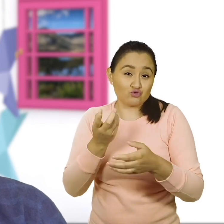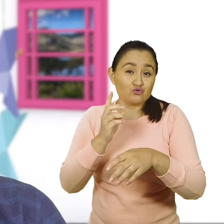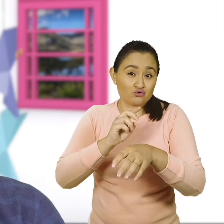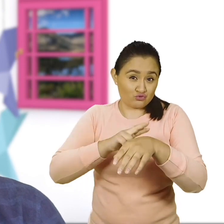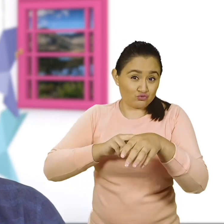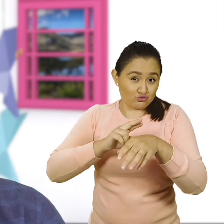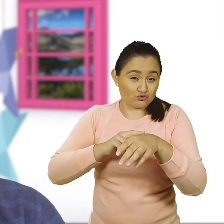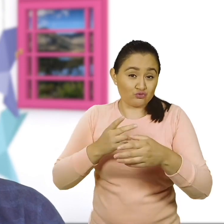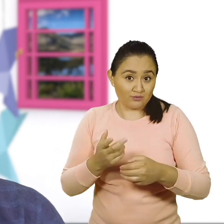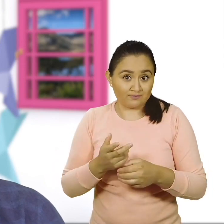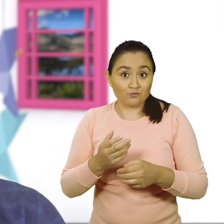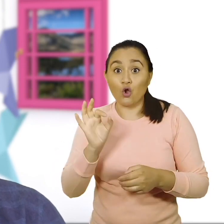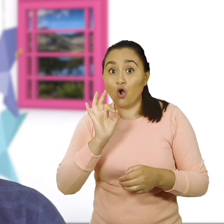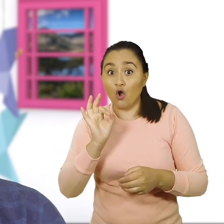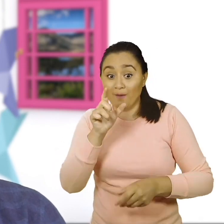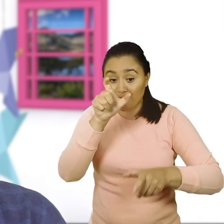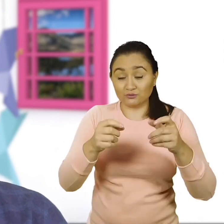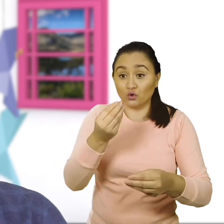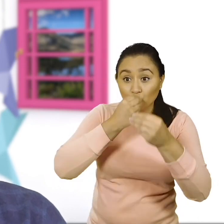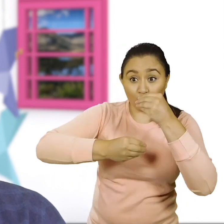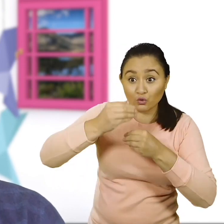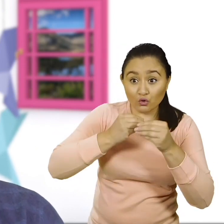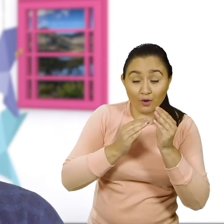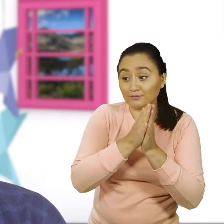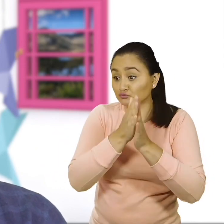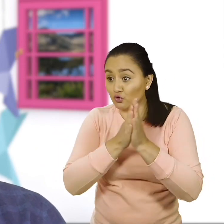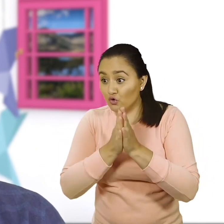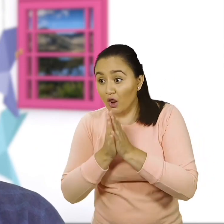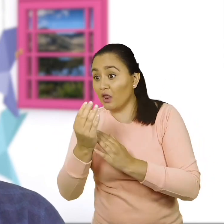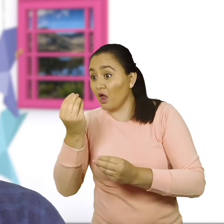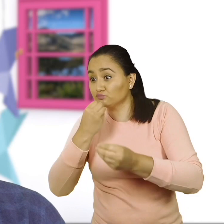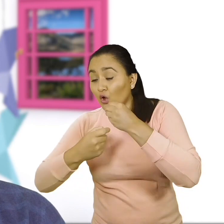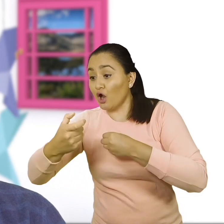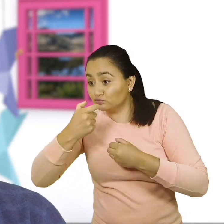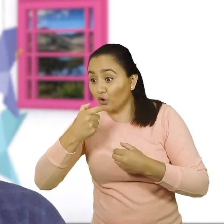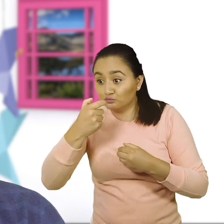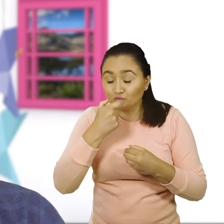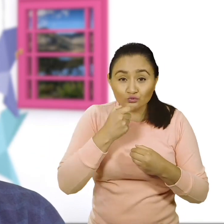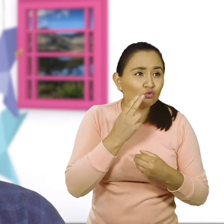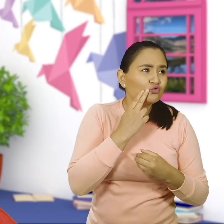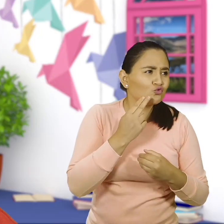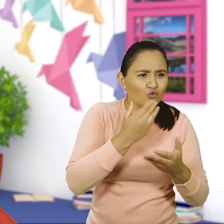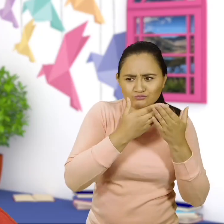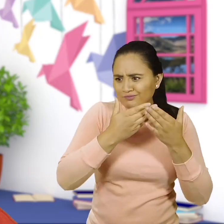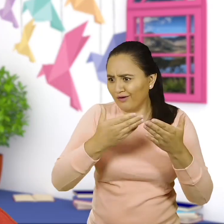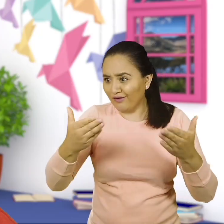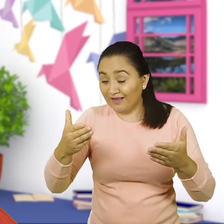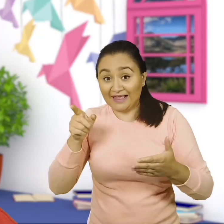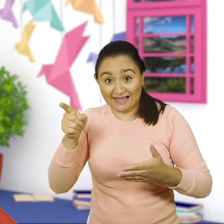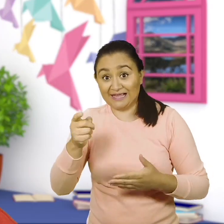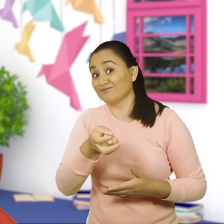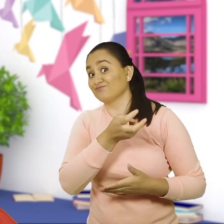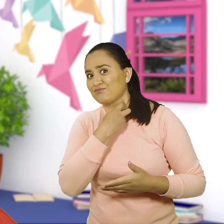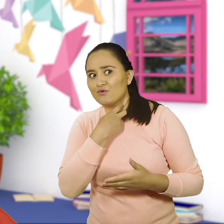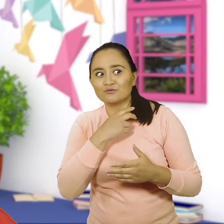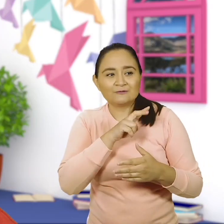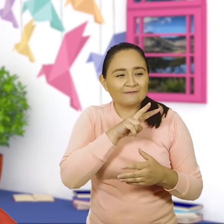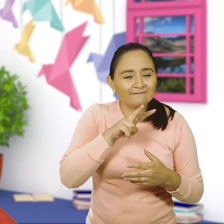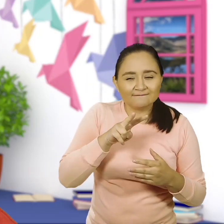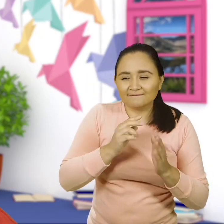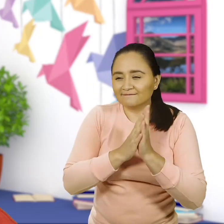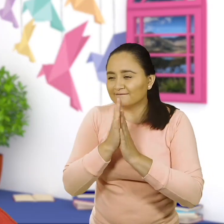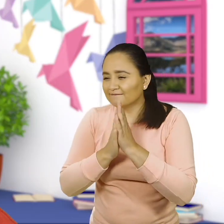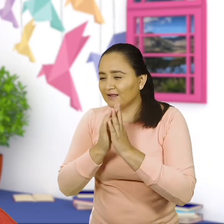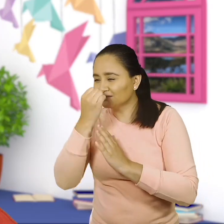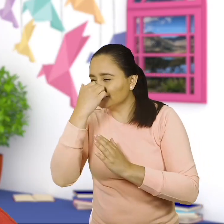comen golosinas todo el día, en especial chocolates, alfajores y dulce de leche. Es decir, vaya usted a